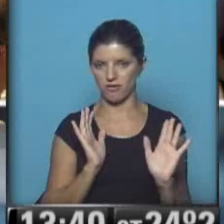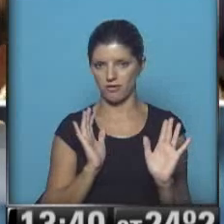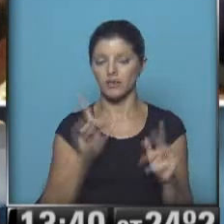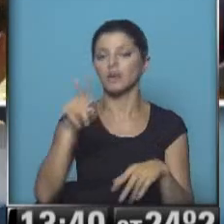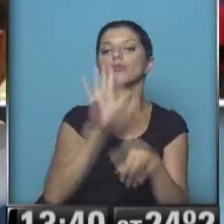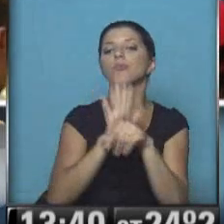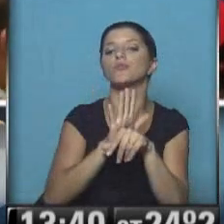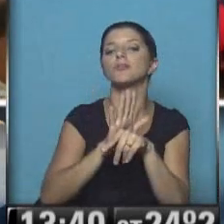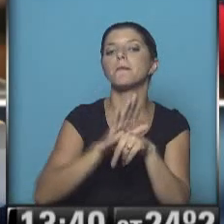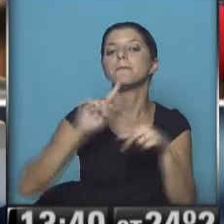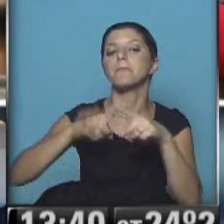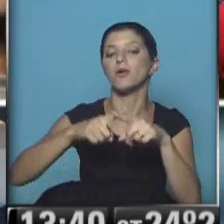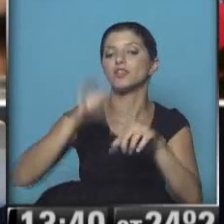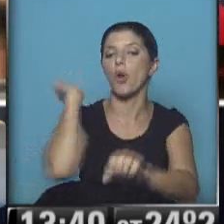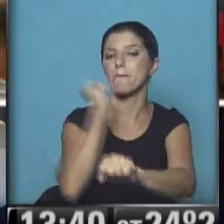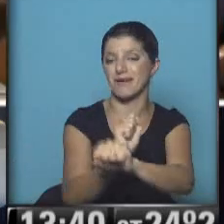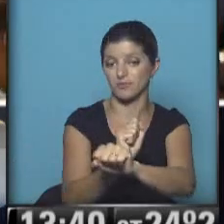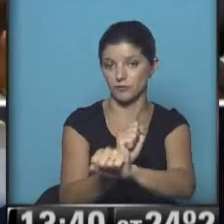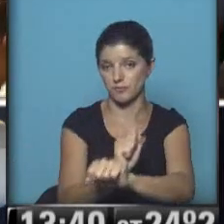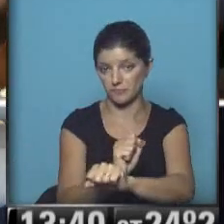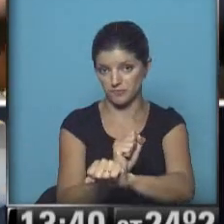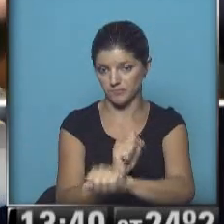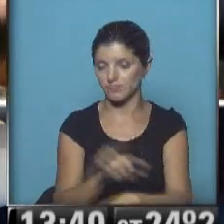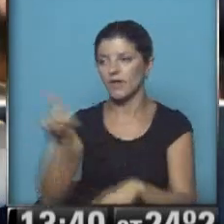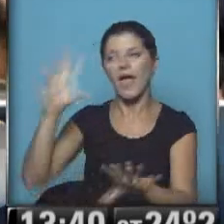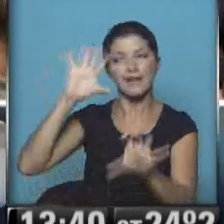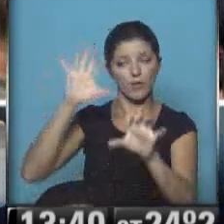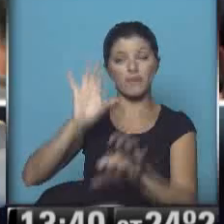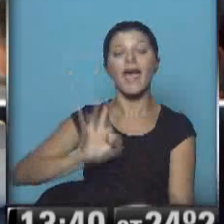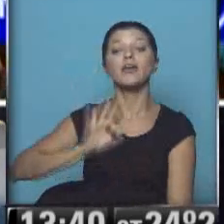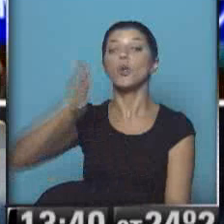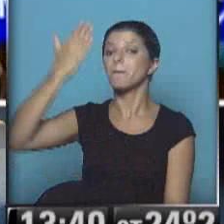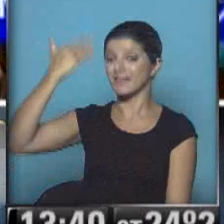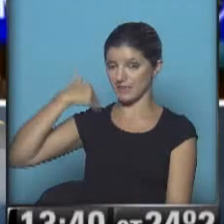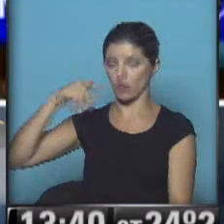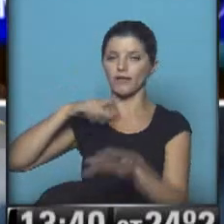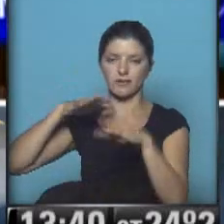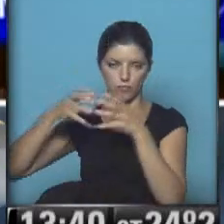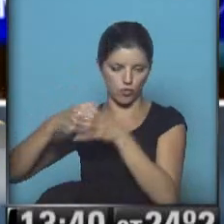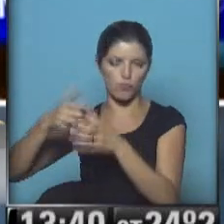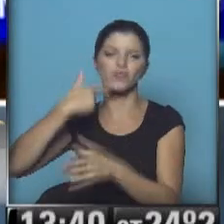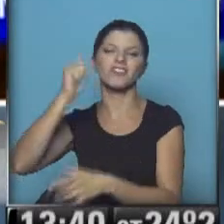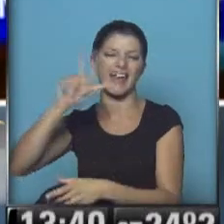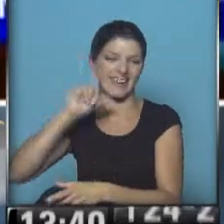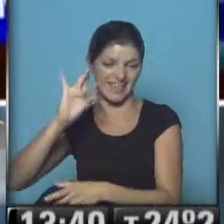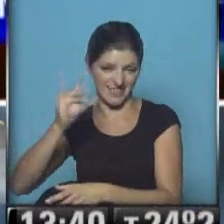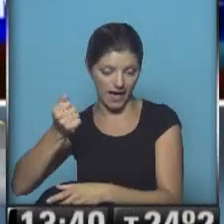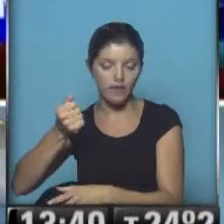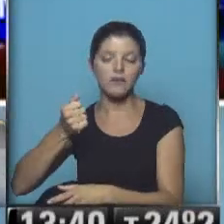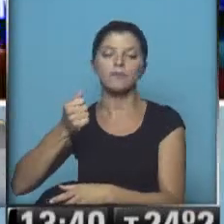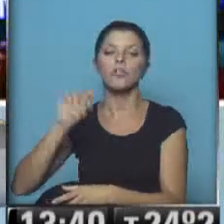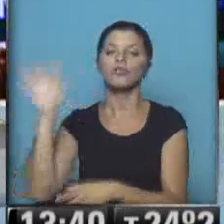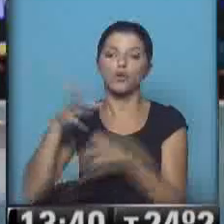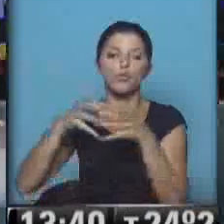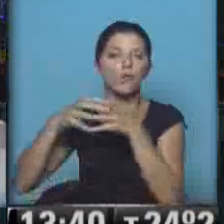político simplement bueno recordemos que el año pasado además cuando fue este movimiento la salida hubo todo valga la redundancia todo un